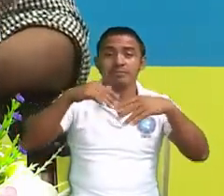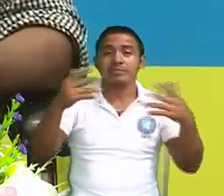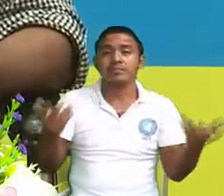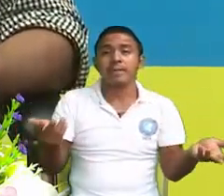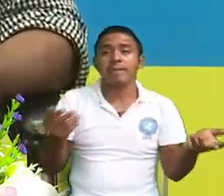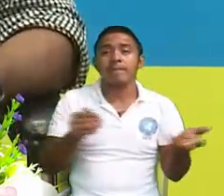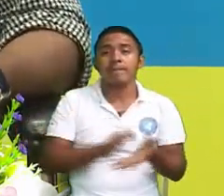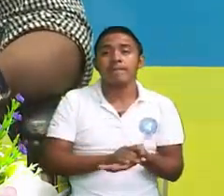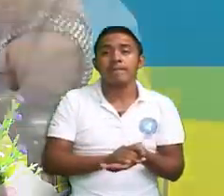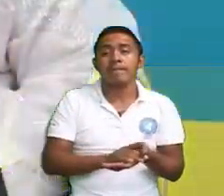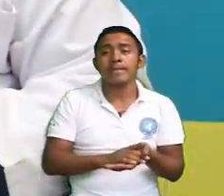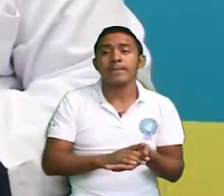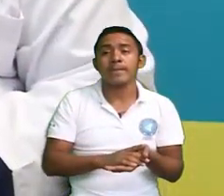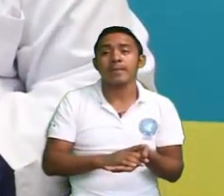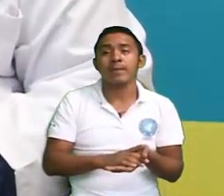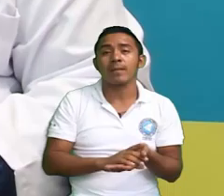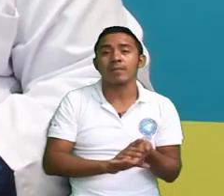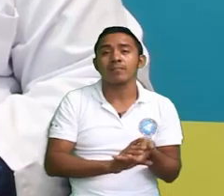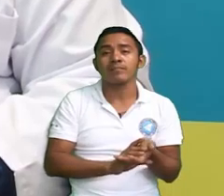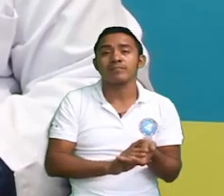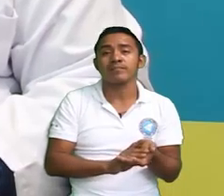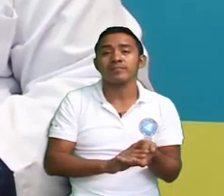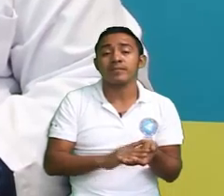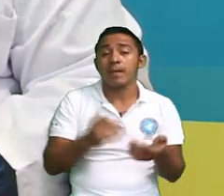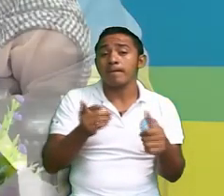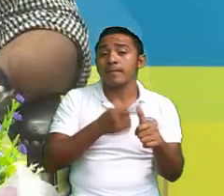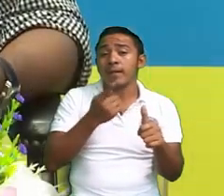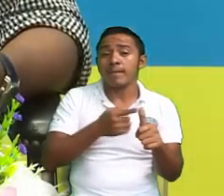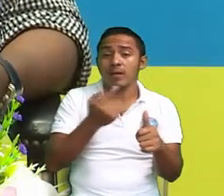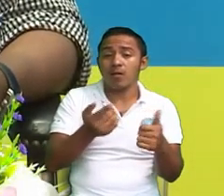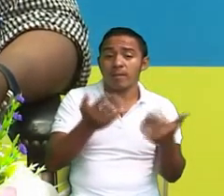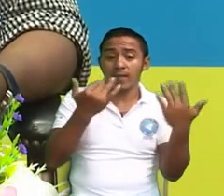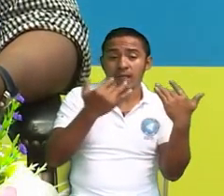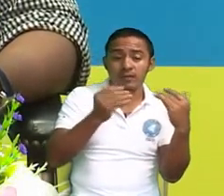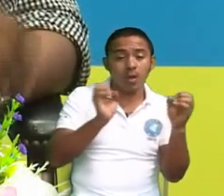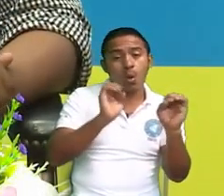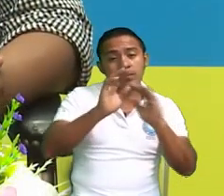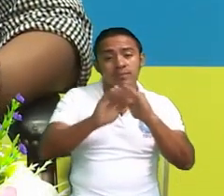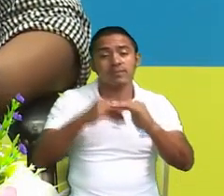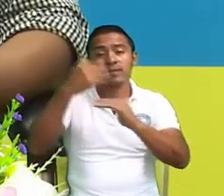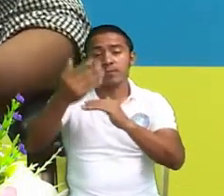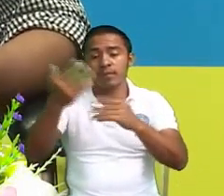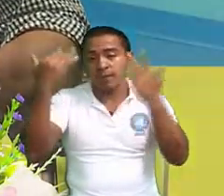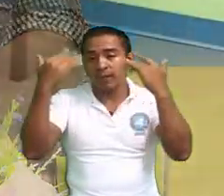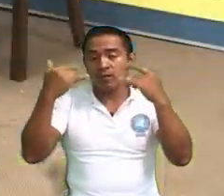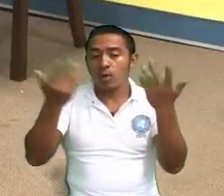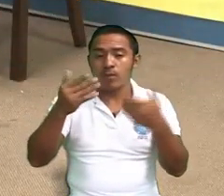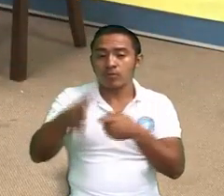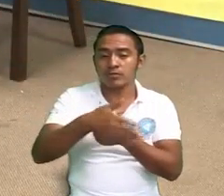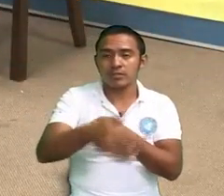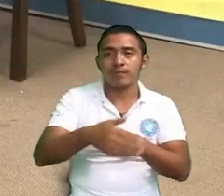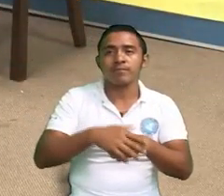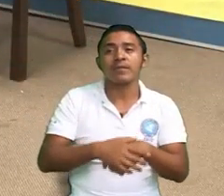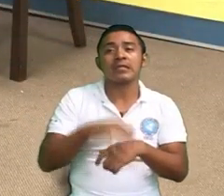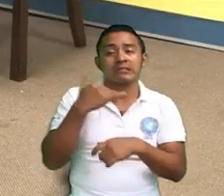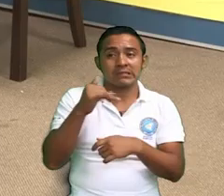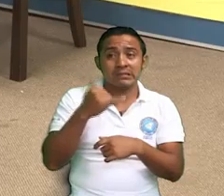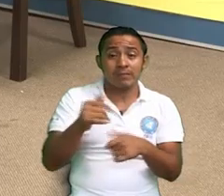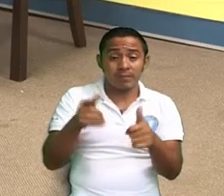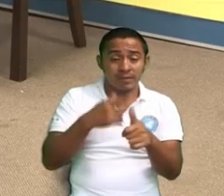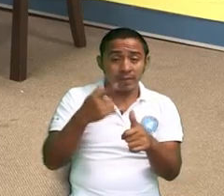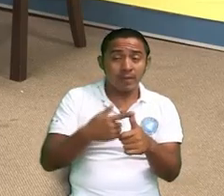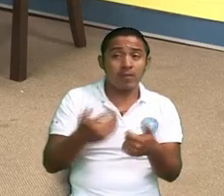mujeres. Es recomendable bañarse primero antes de cocinar los alimentos. Lo recomendable es bañarse